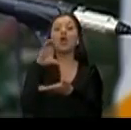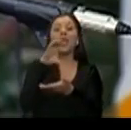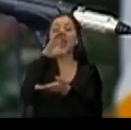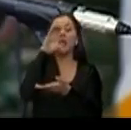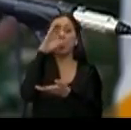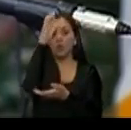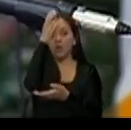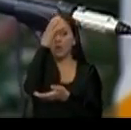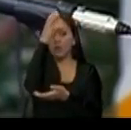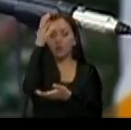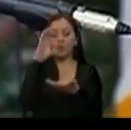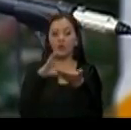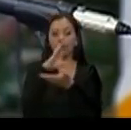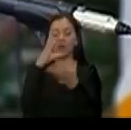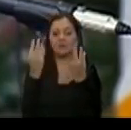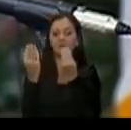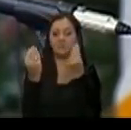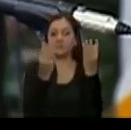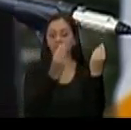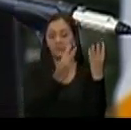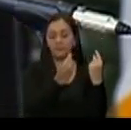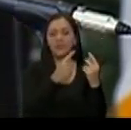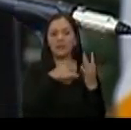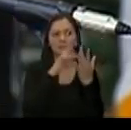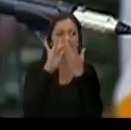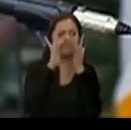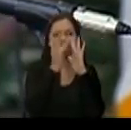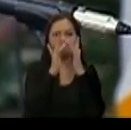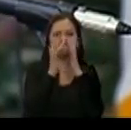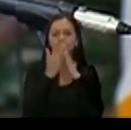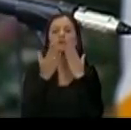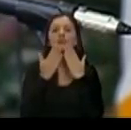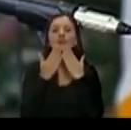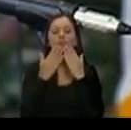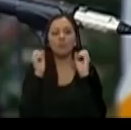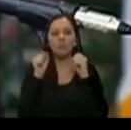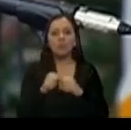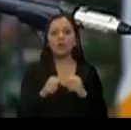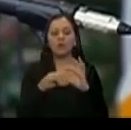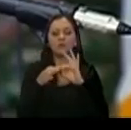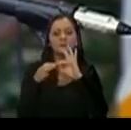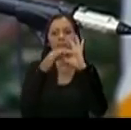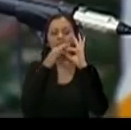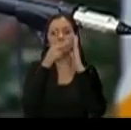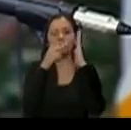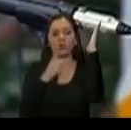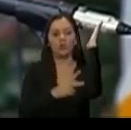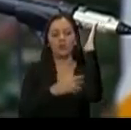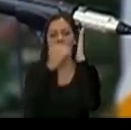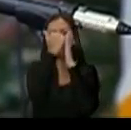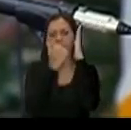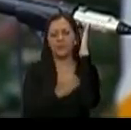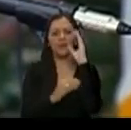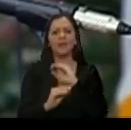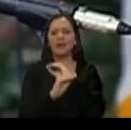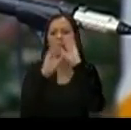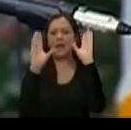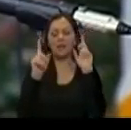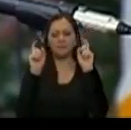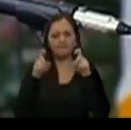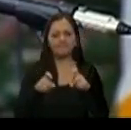con esta llegada del Santo Padre, tendrán todo un conjunto de programas que tratan de